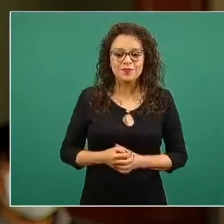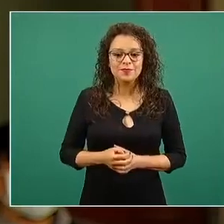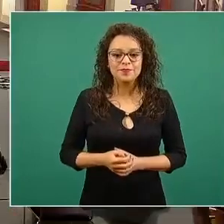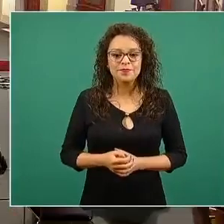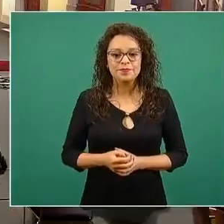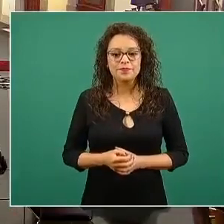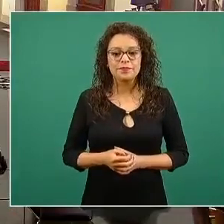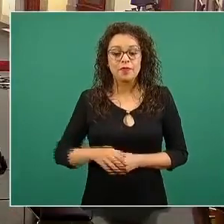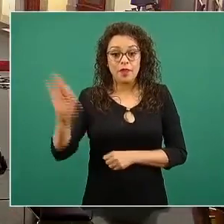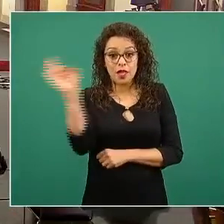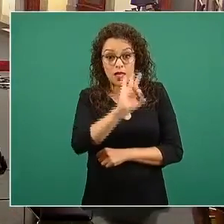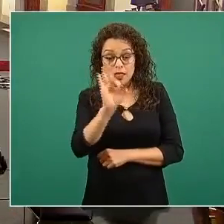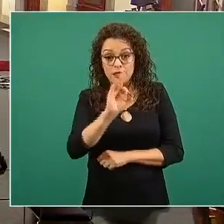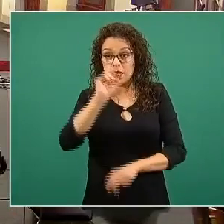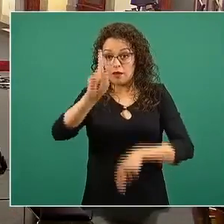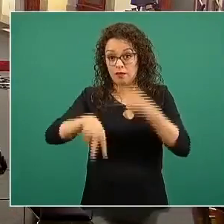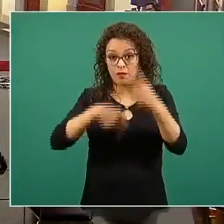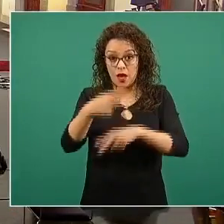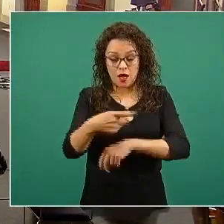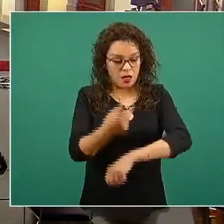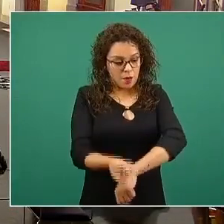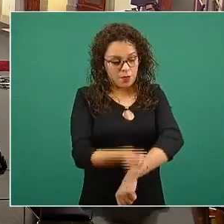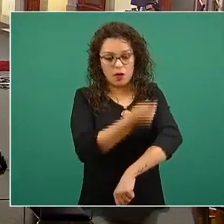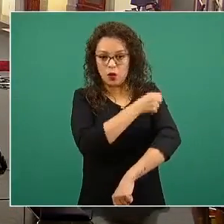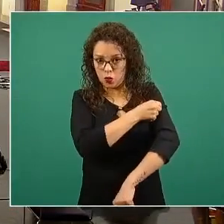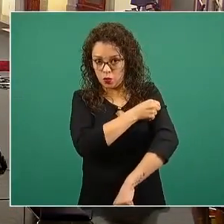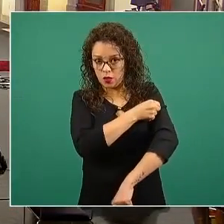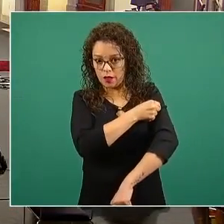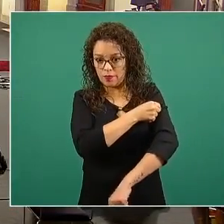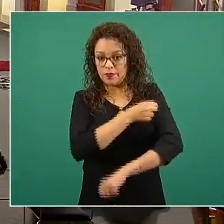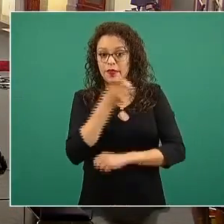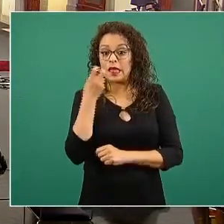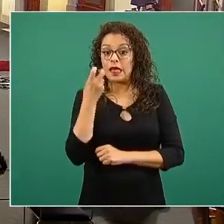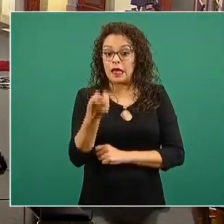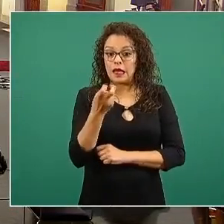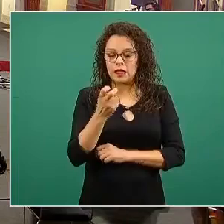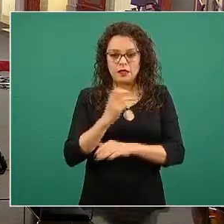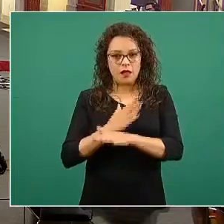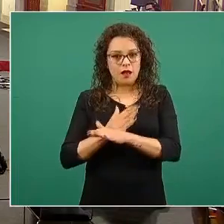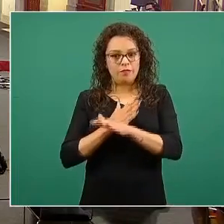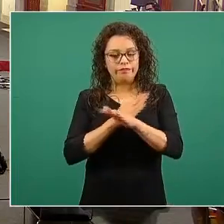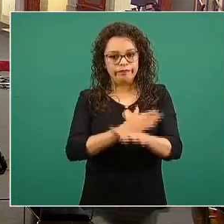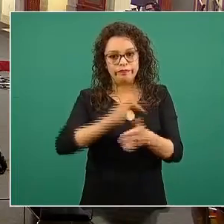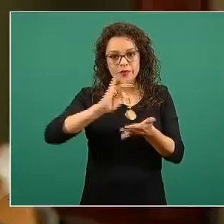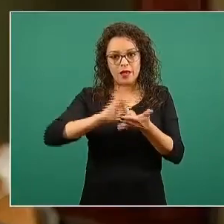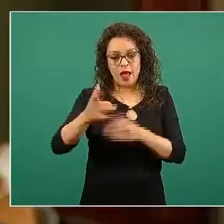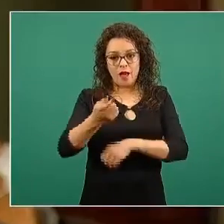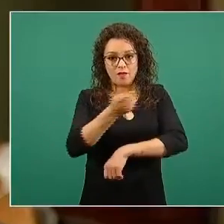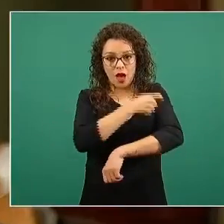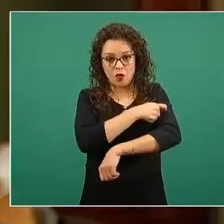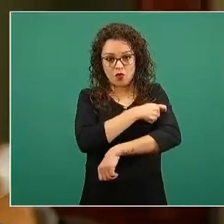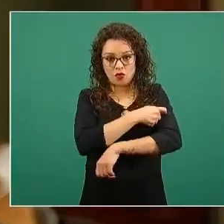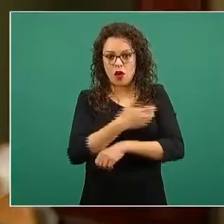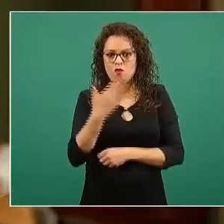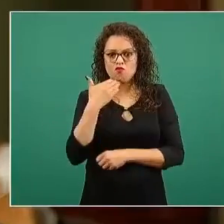a vacunar, el efecto de esta inmunidad a través de la vacuna no es afectada